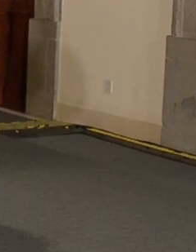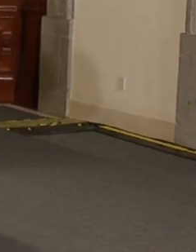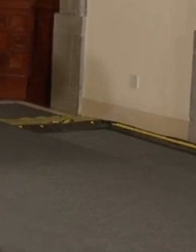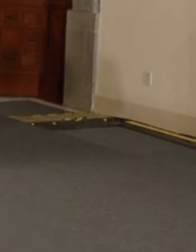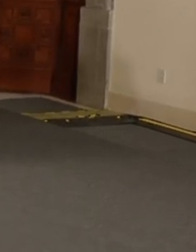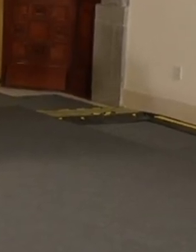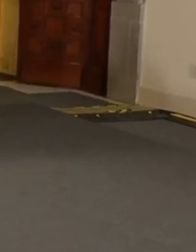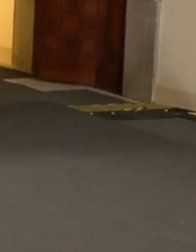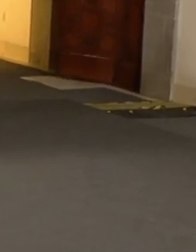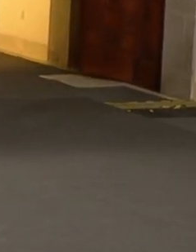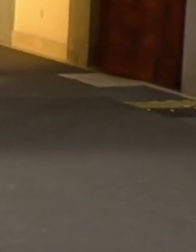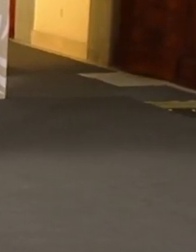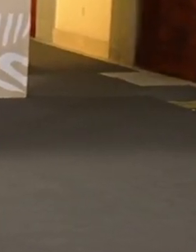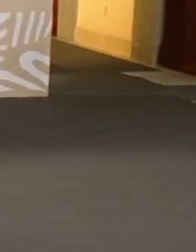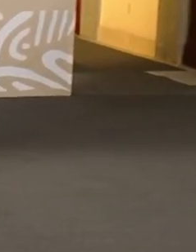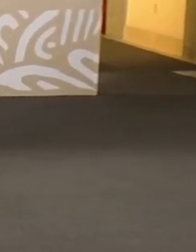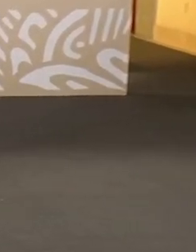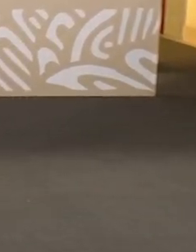Buenos días.